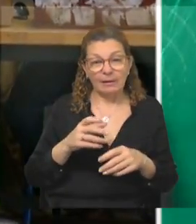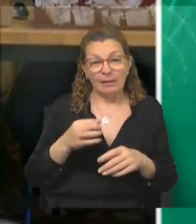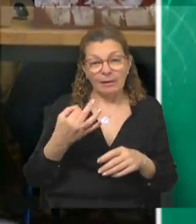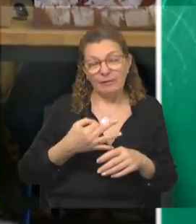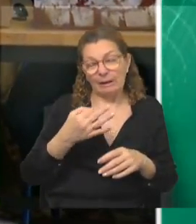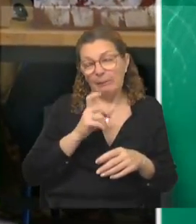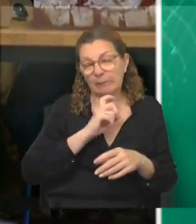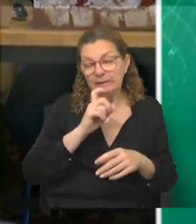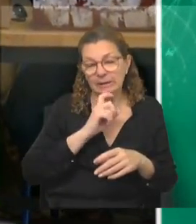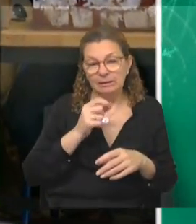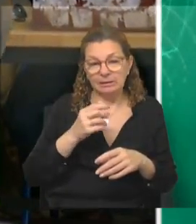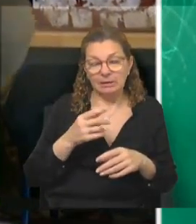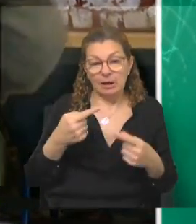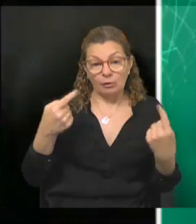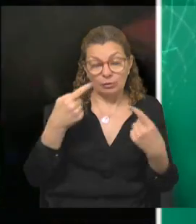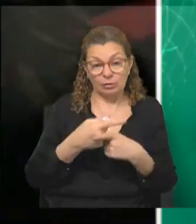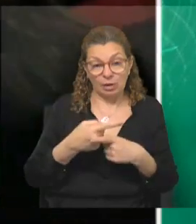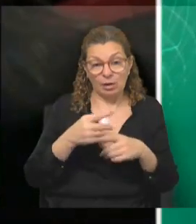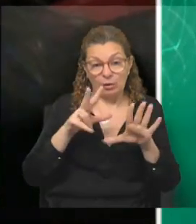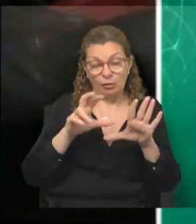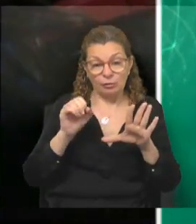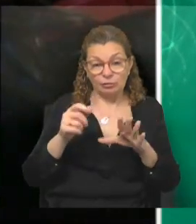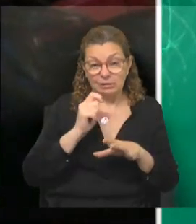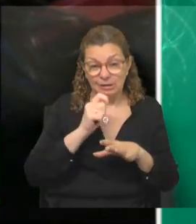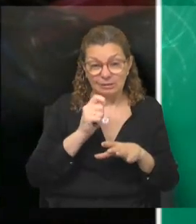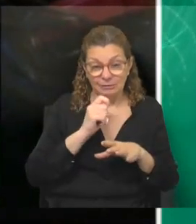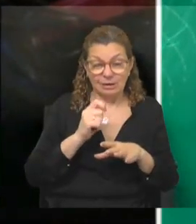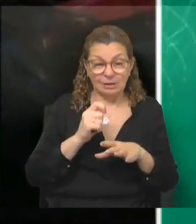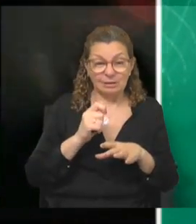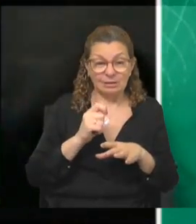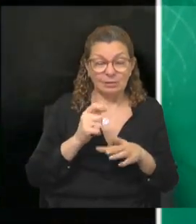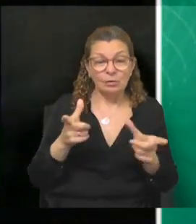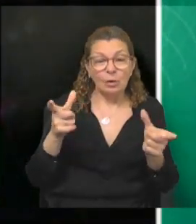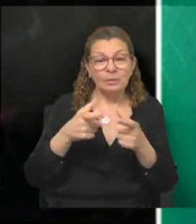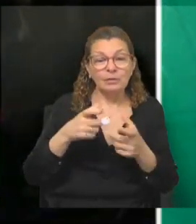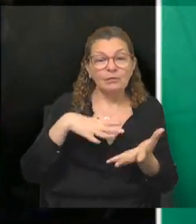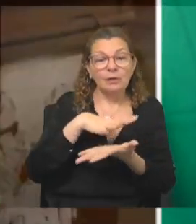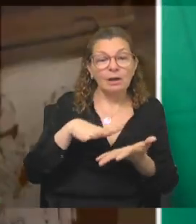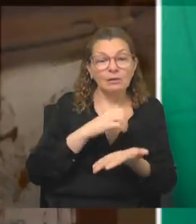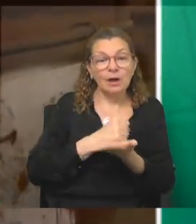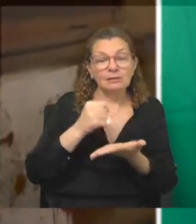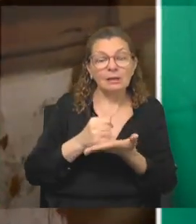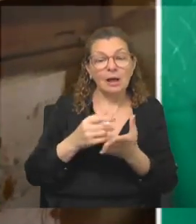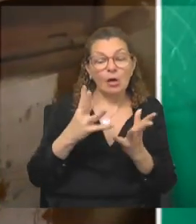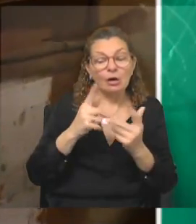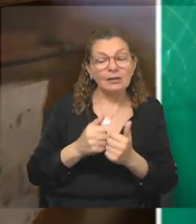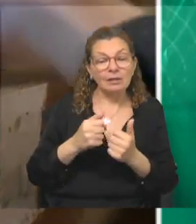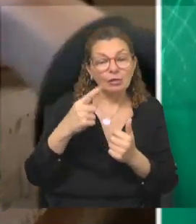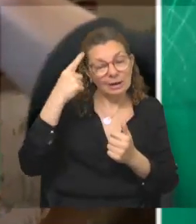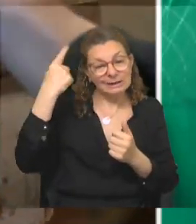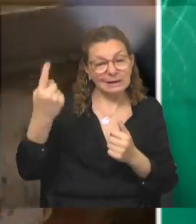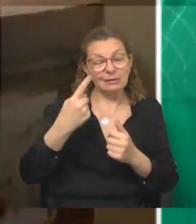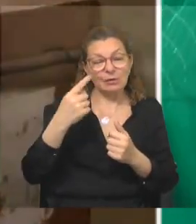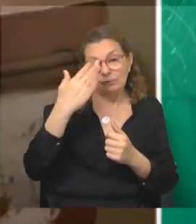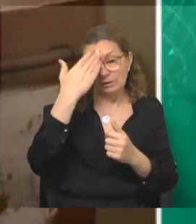Hace unos días al contrario hubo 80 entrevistas desde una comisión barrial hasta ismos internacionales el